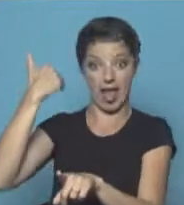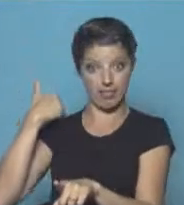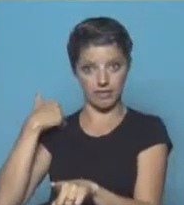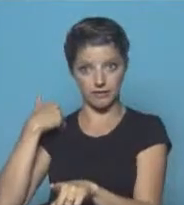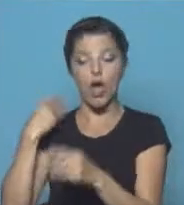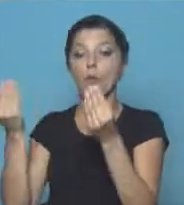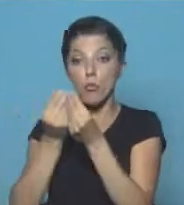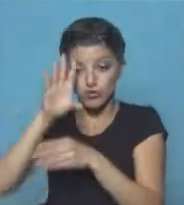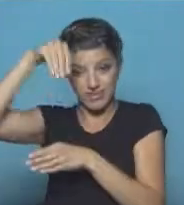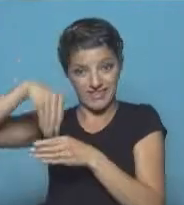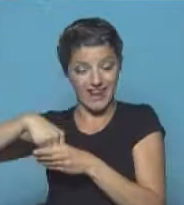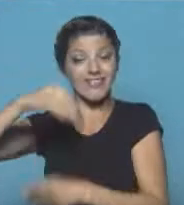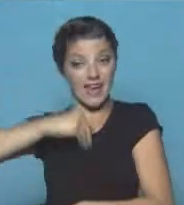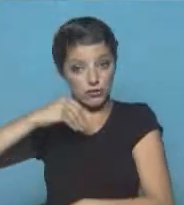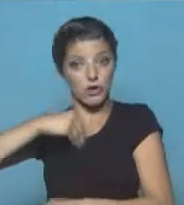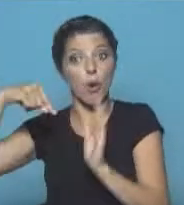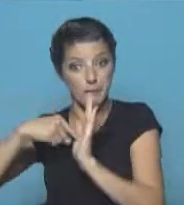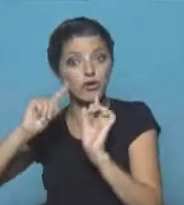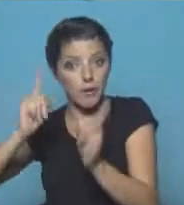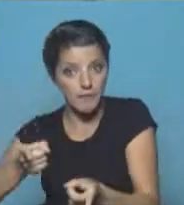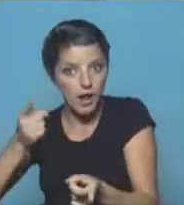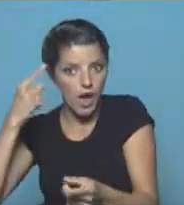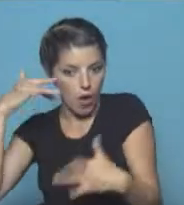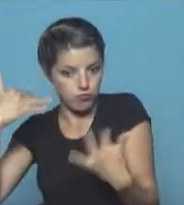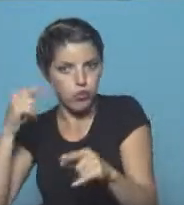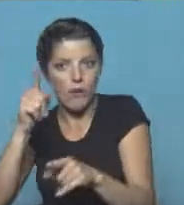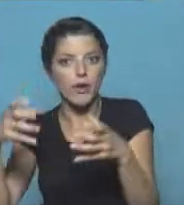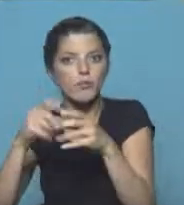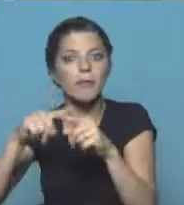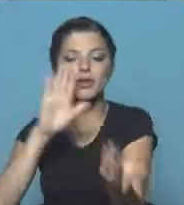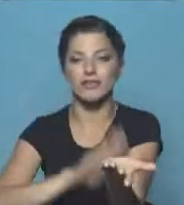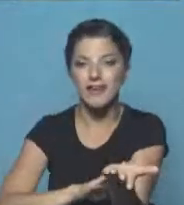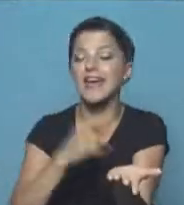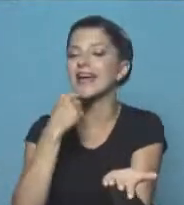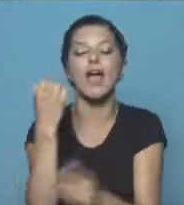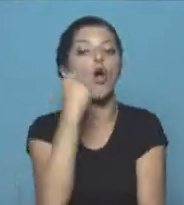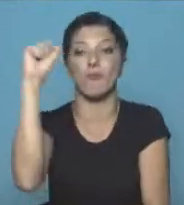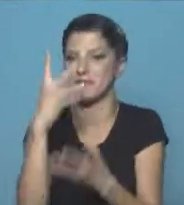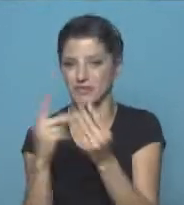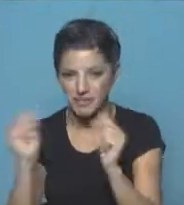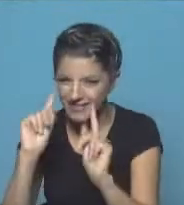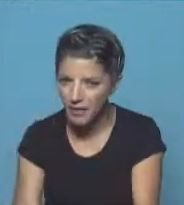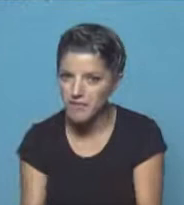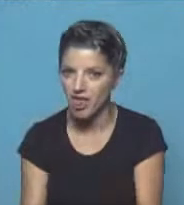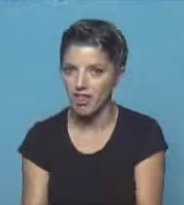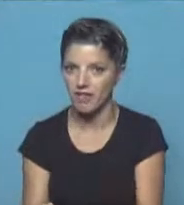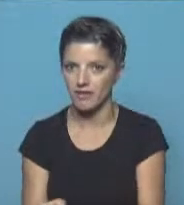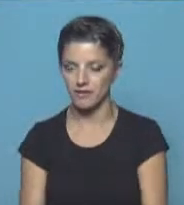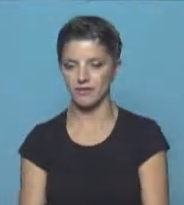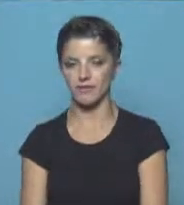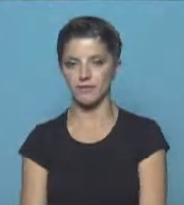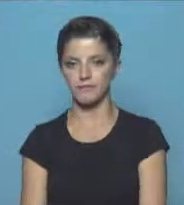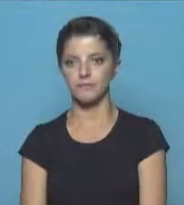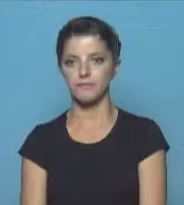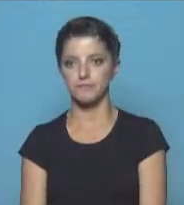muchos católicos, pero también intelectuales de izquierda que estaban ya a favor de terminar con el comunismo. Sí, bueno, Esto, pero al principio. fue derechizando el Exactamente. movimiento. Bueno, pero